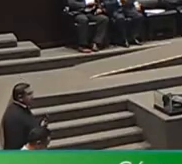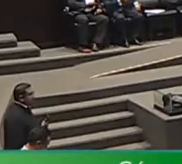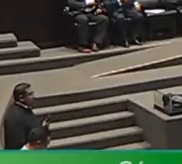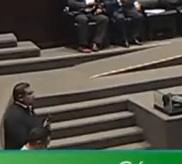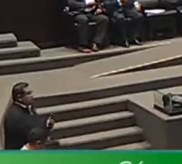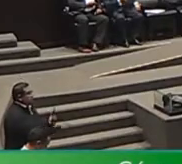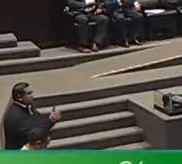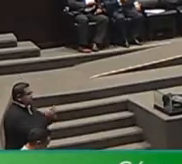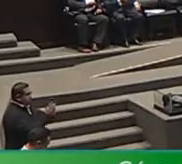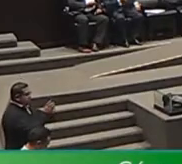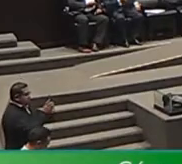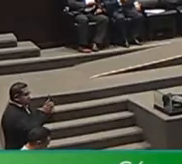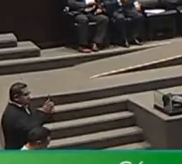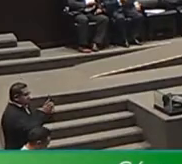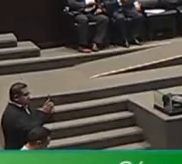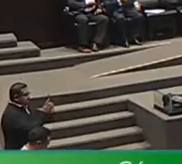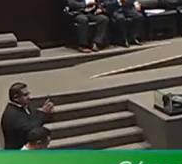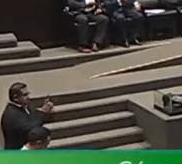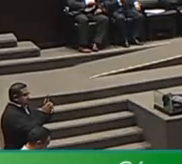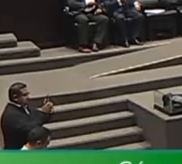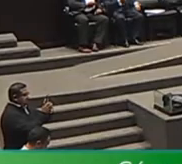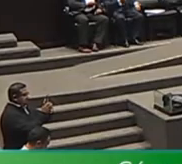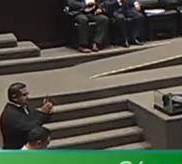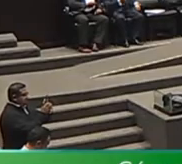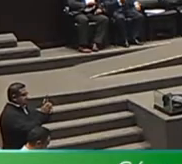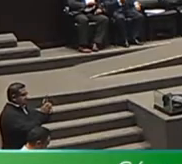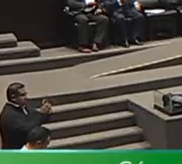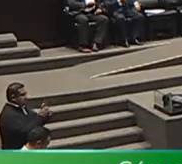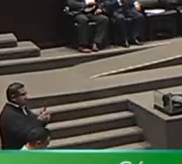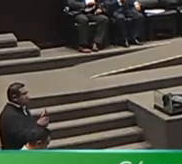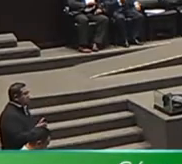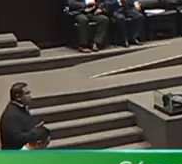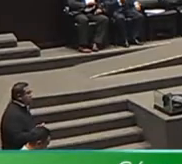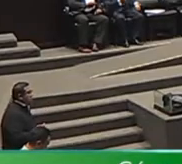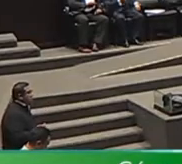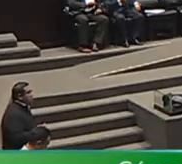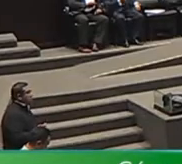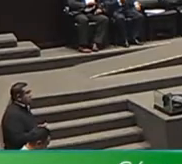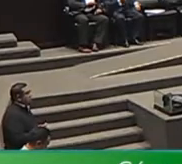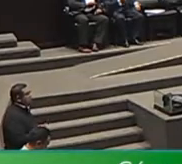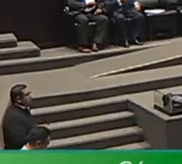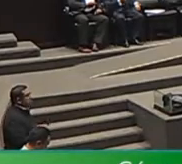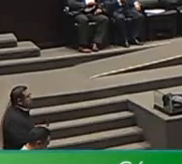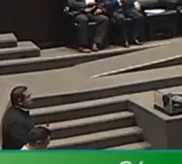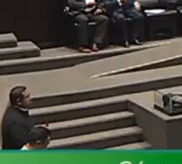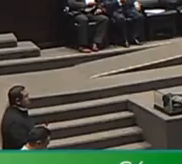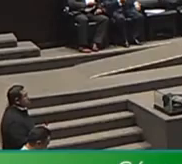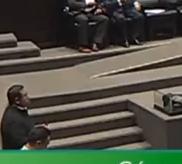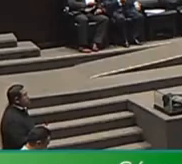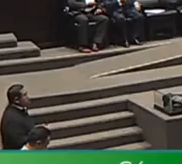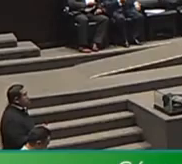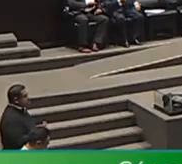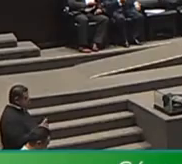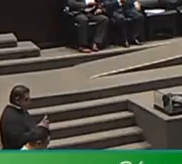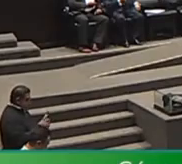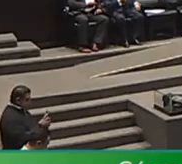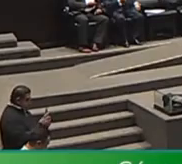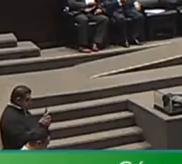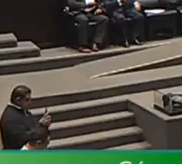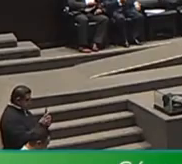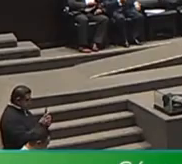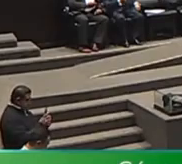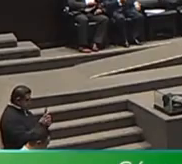Pero dice el presidente, no tengo derecho a fallar. Pero los programas destinados a primero los pobres han tenido